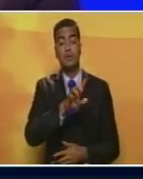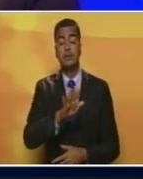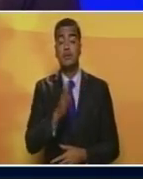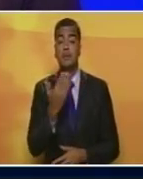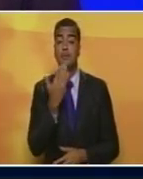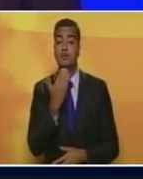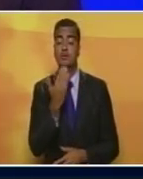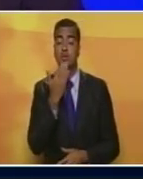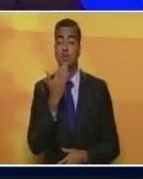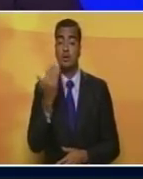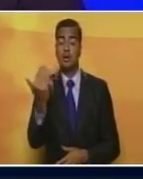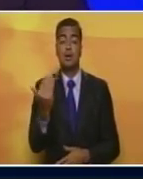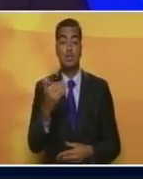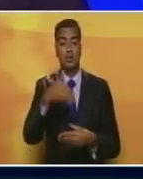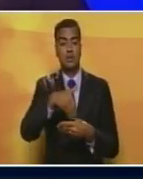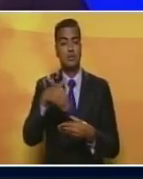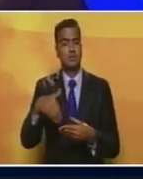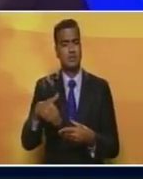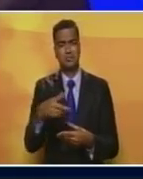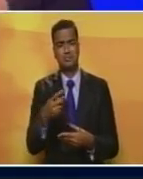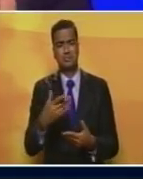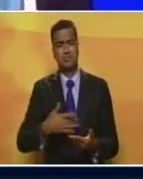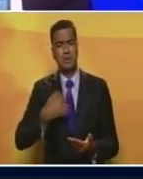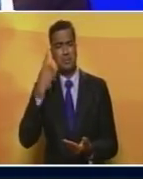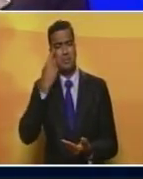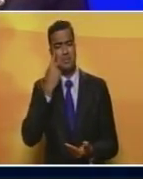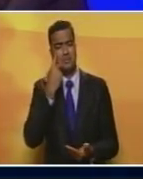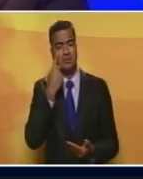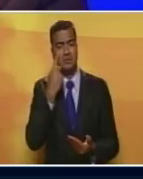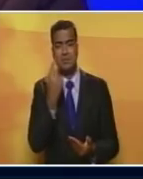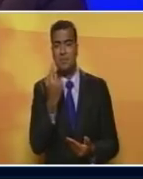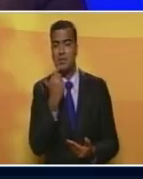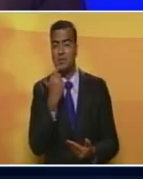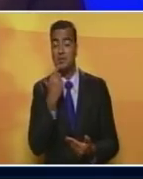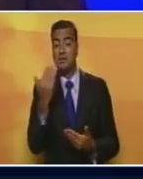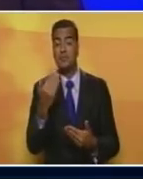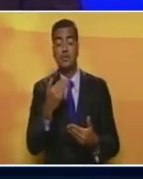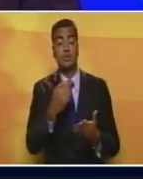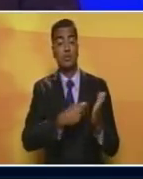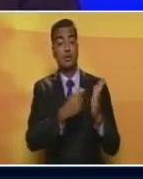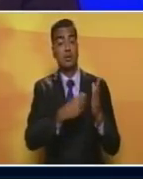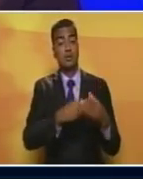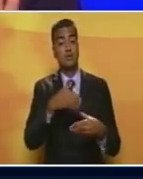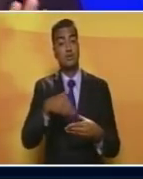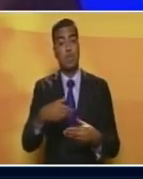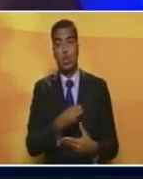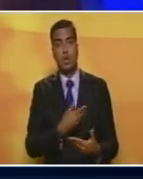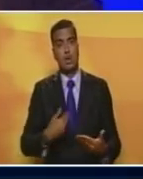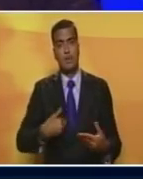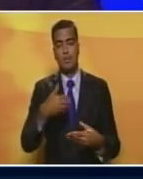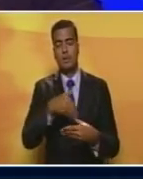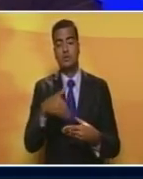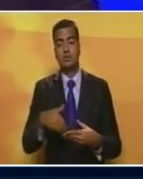impidiendo firmar los acuerdos que, según recuerda, están listos desde el pasado mes de diciembre.